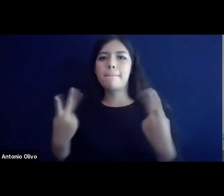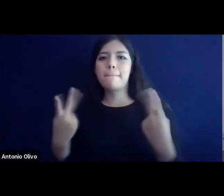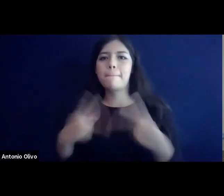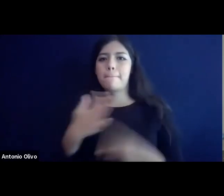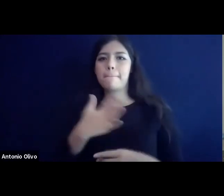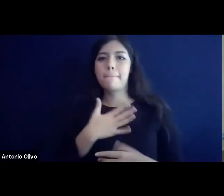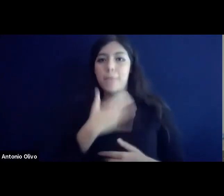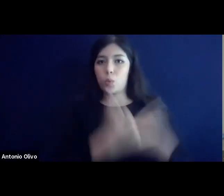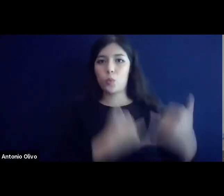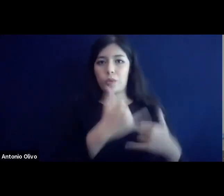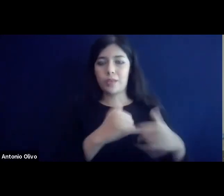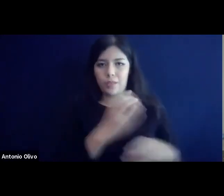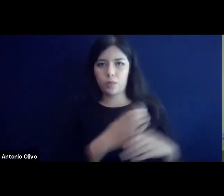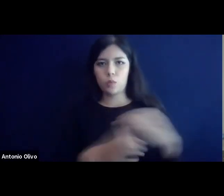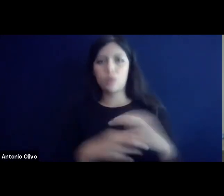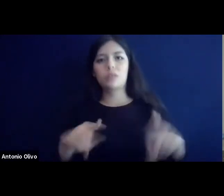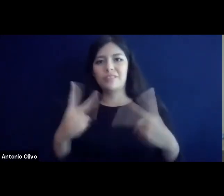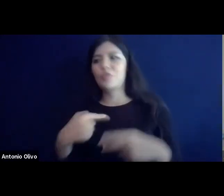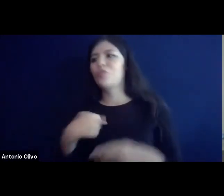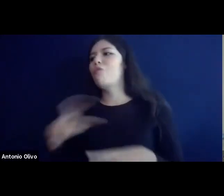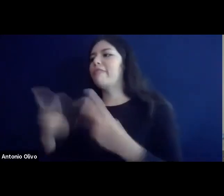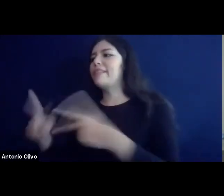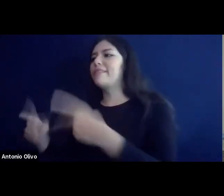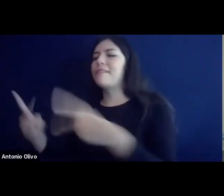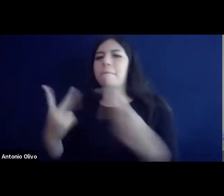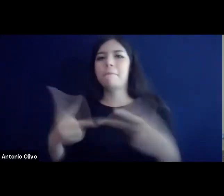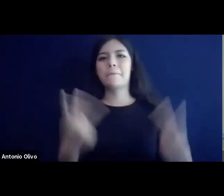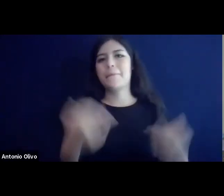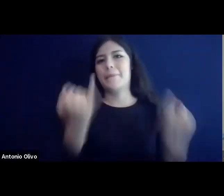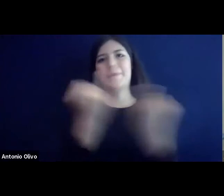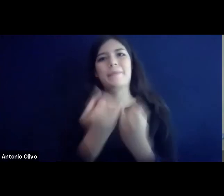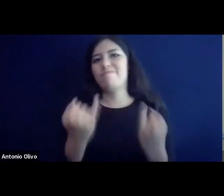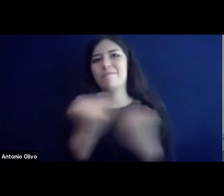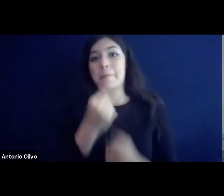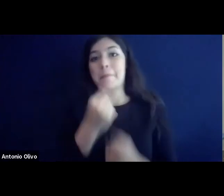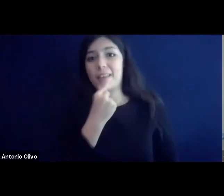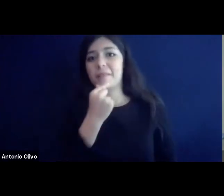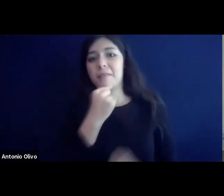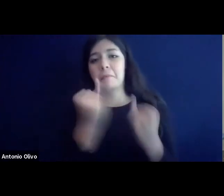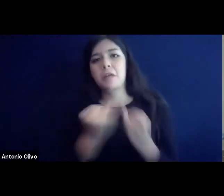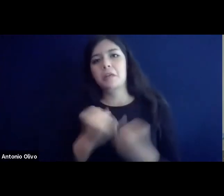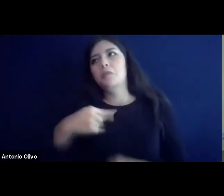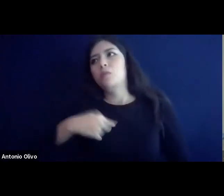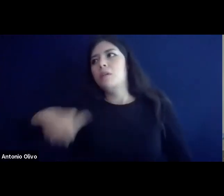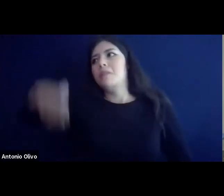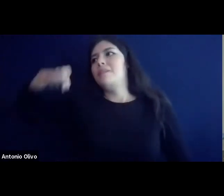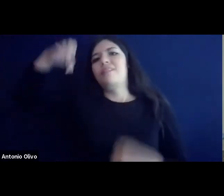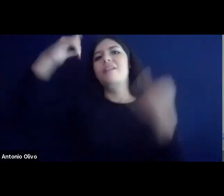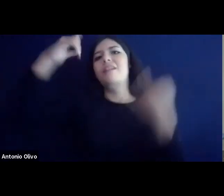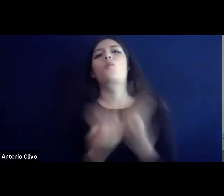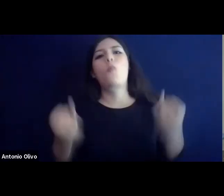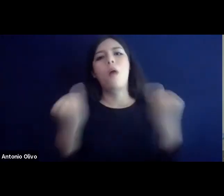entonces, pero es difícil porque aunque son tus papás, la gente tiene esta creencia, en general